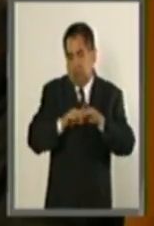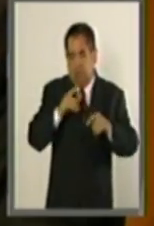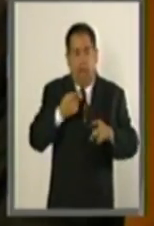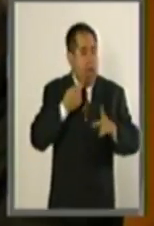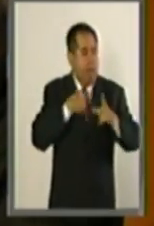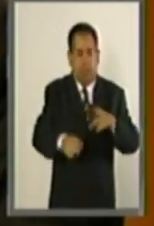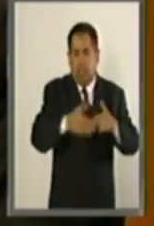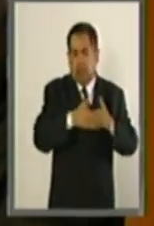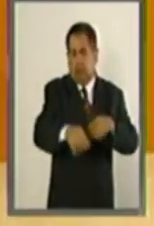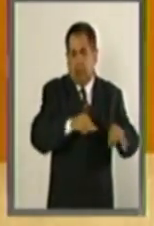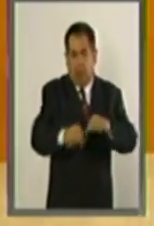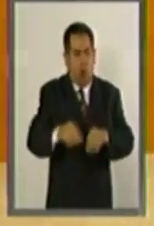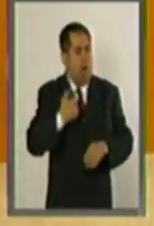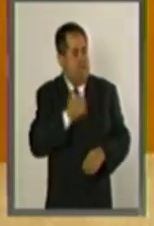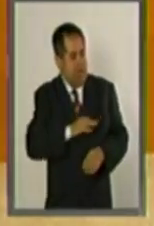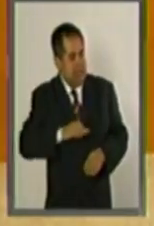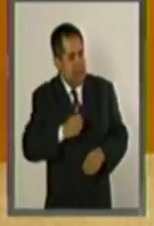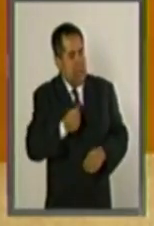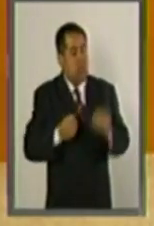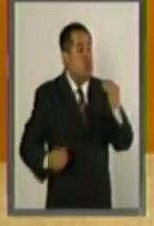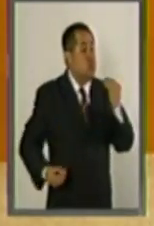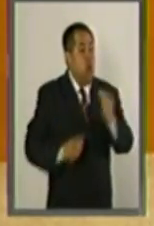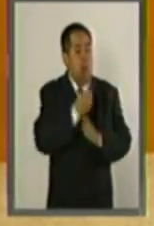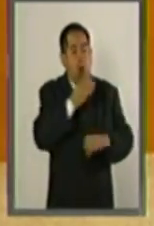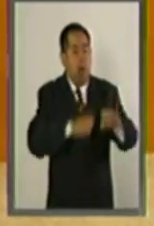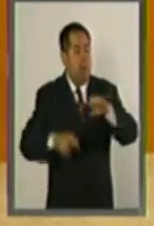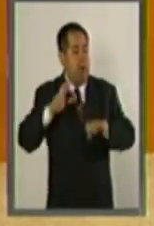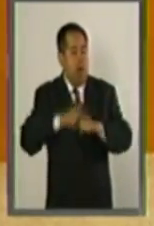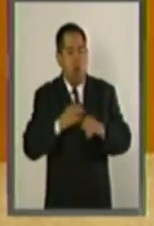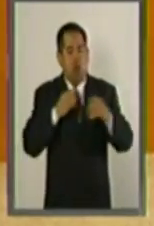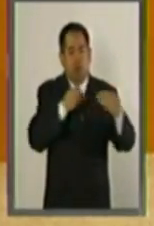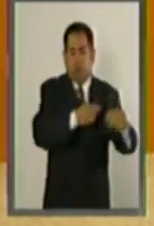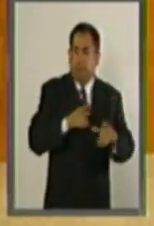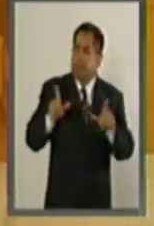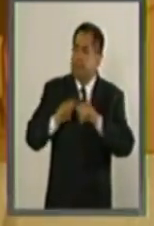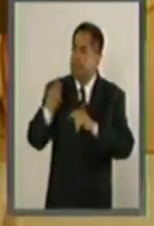apenas comienza. Felicidades a los nuevos embajadores. Es cuanto, señor presidente.